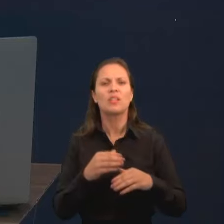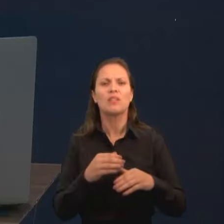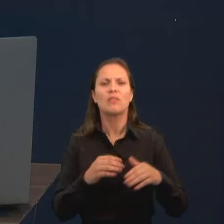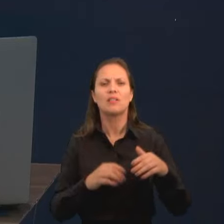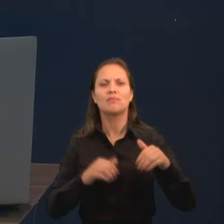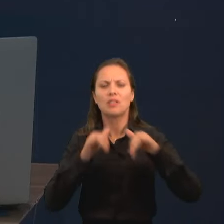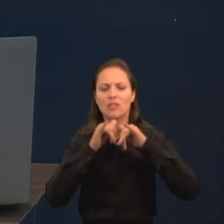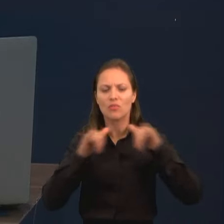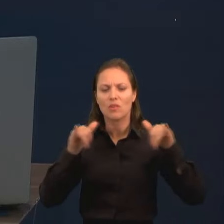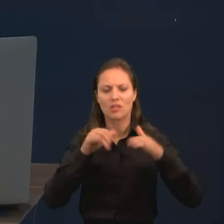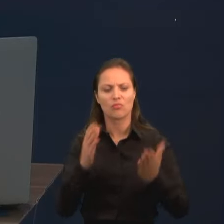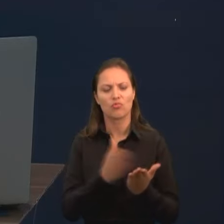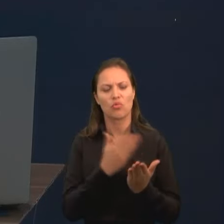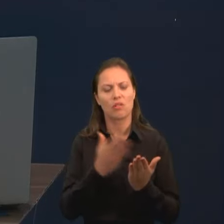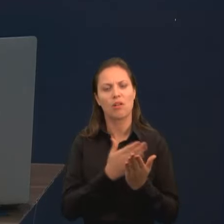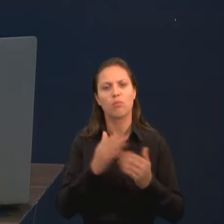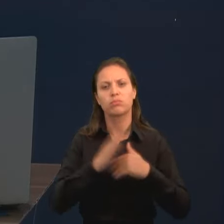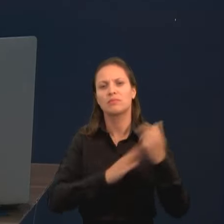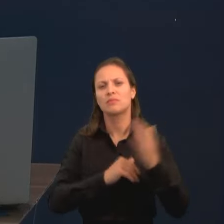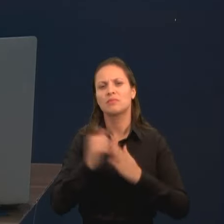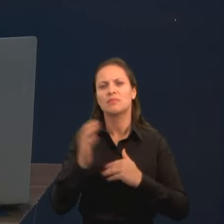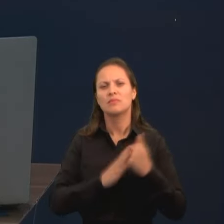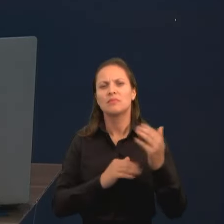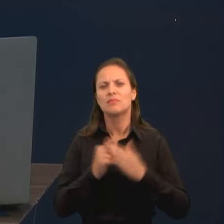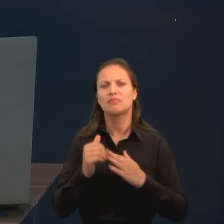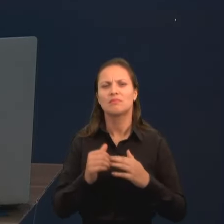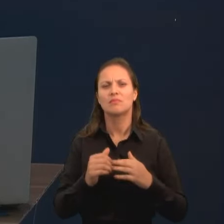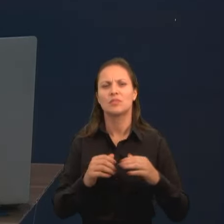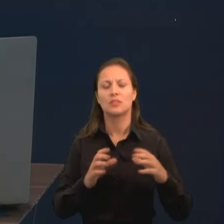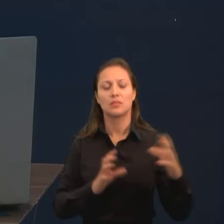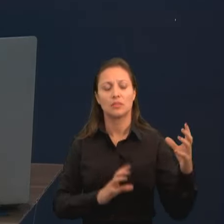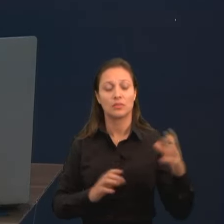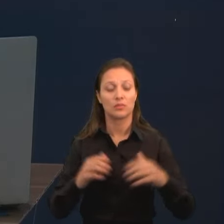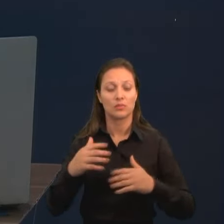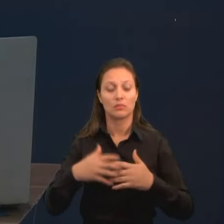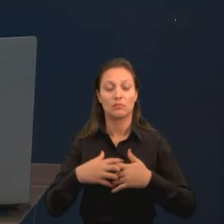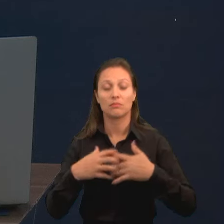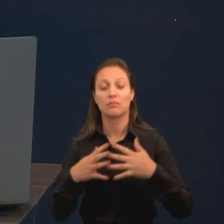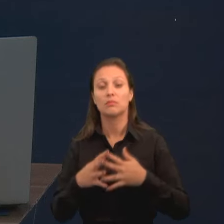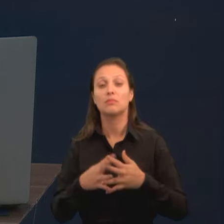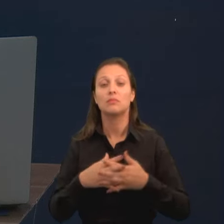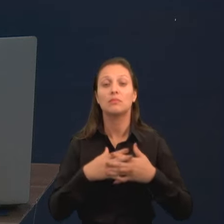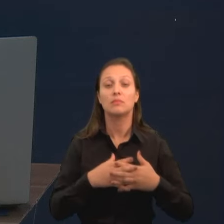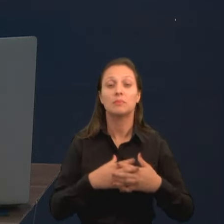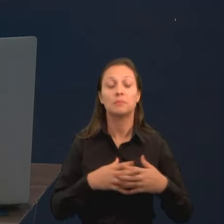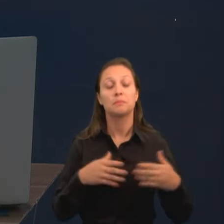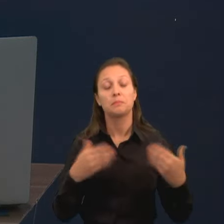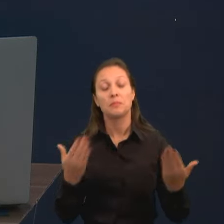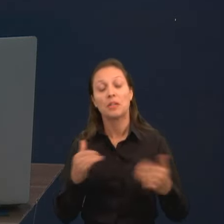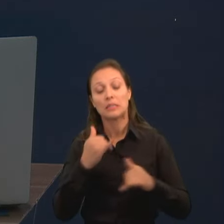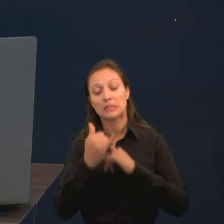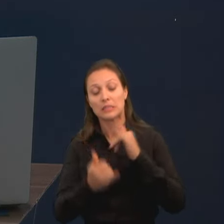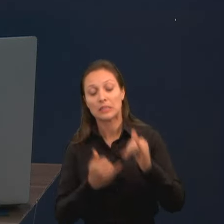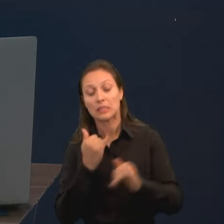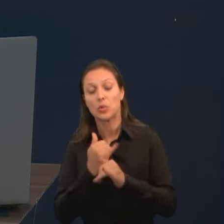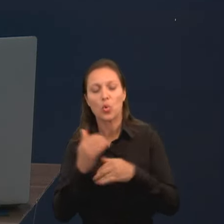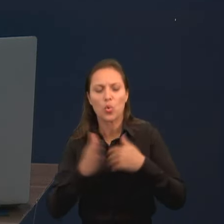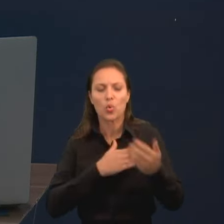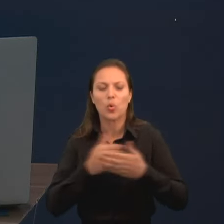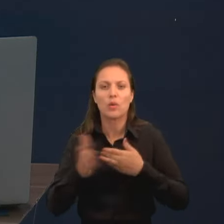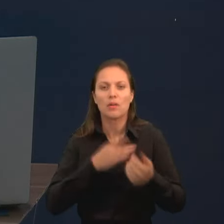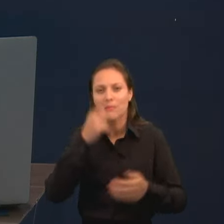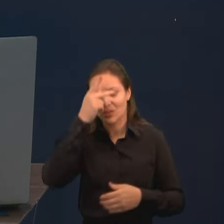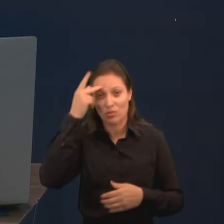los propios medios compiten con otras instancias del ecosistema mediático. A partir del momento que la